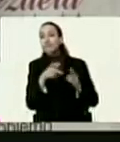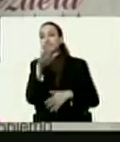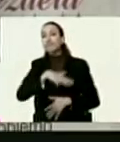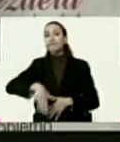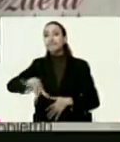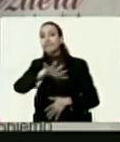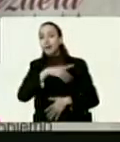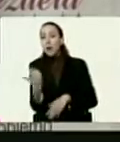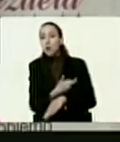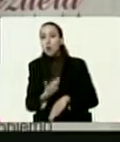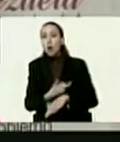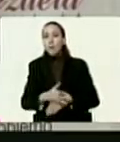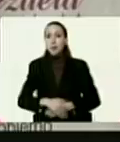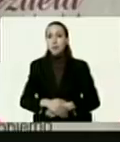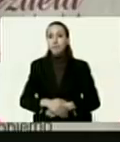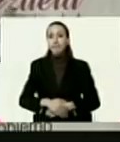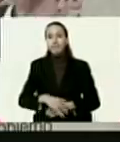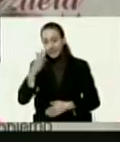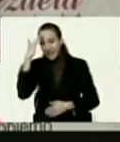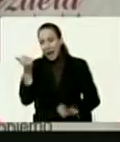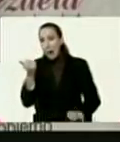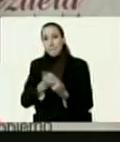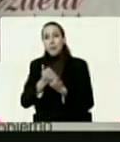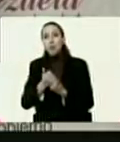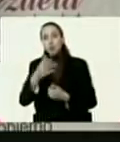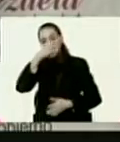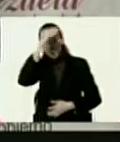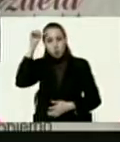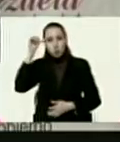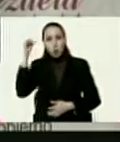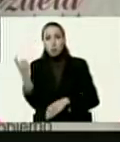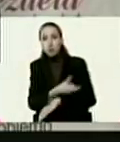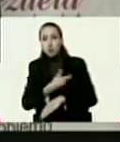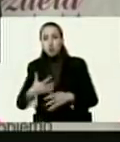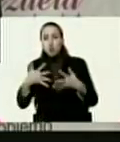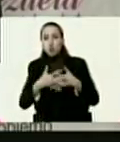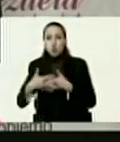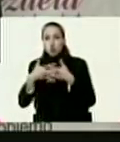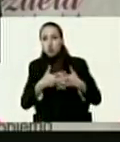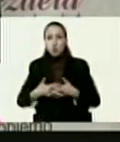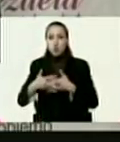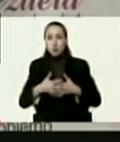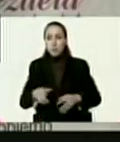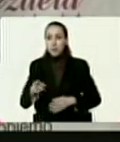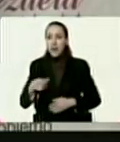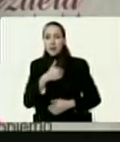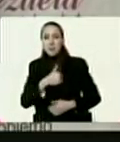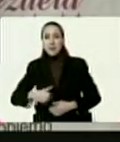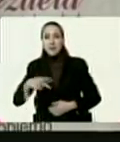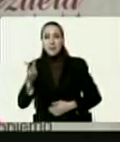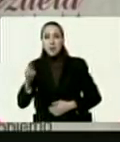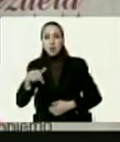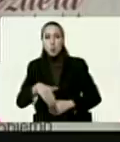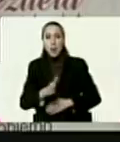del gobierno de Donald Trump como supuesto presidente de Venezuela. En estos momentos en